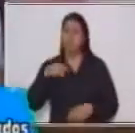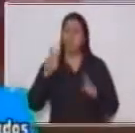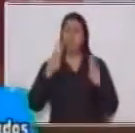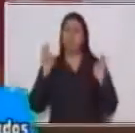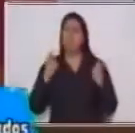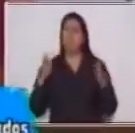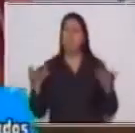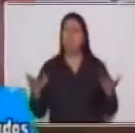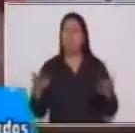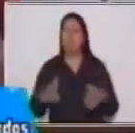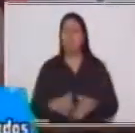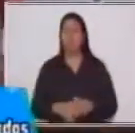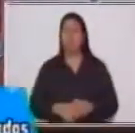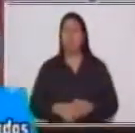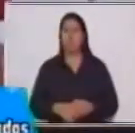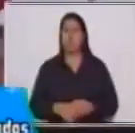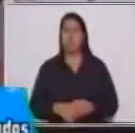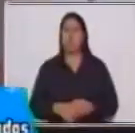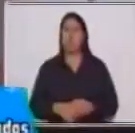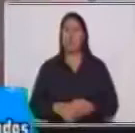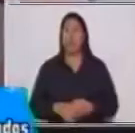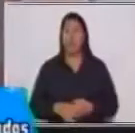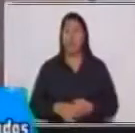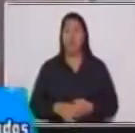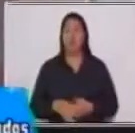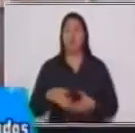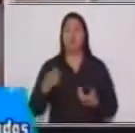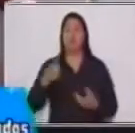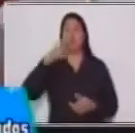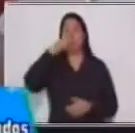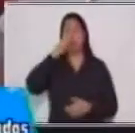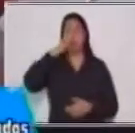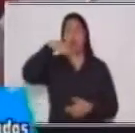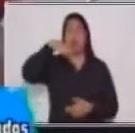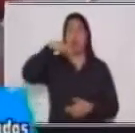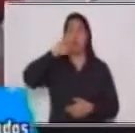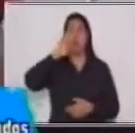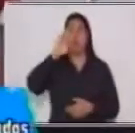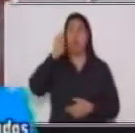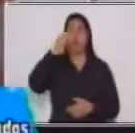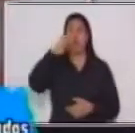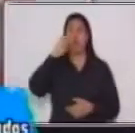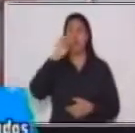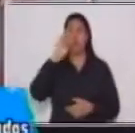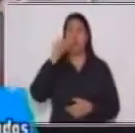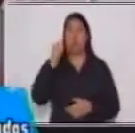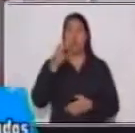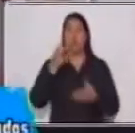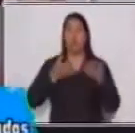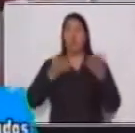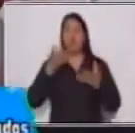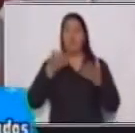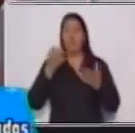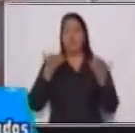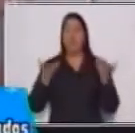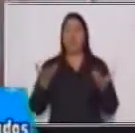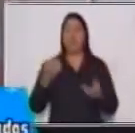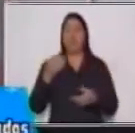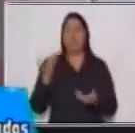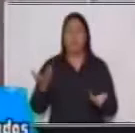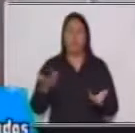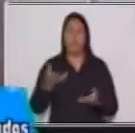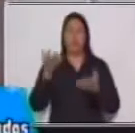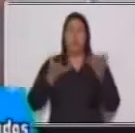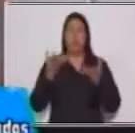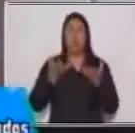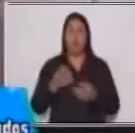acerca de la temperatura. En la época que estamos viviendo, se ha hecho muy común que nosotros